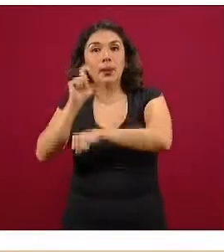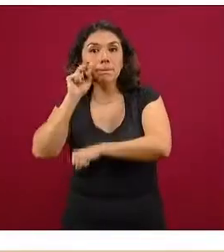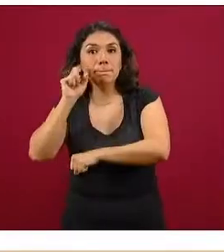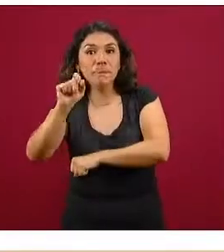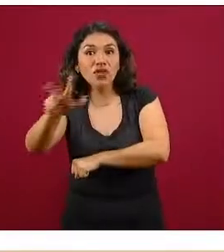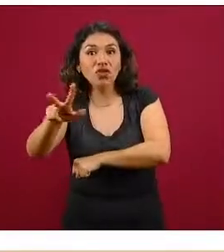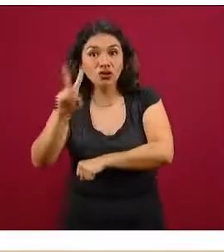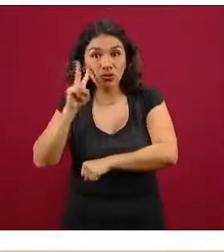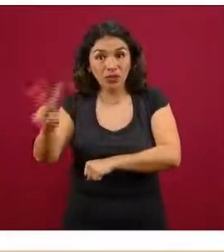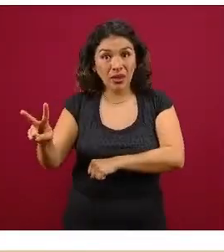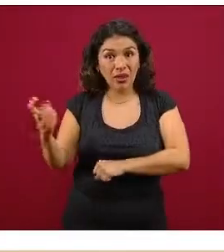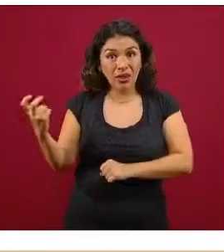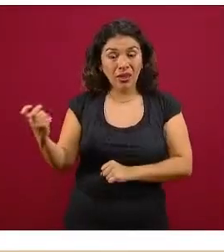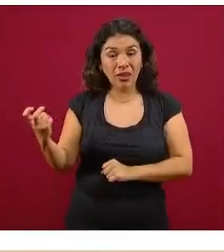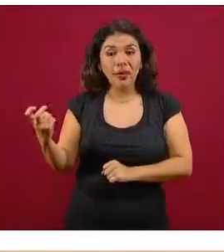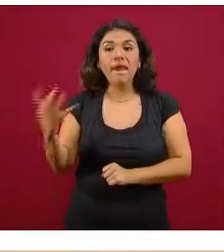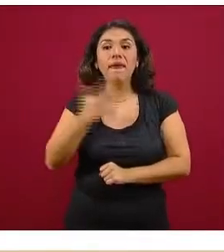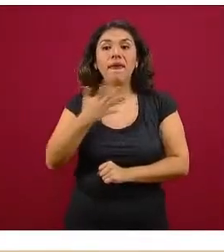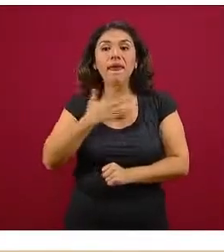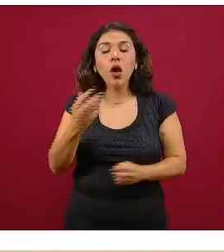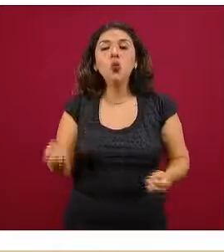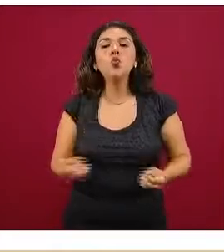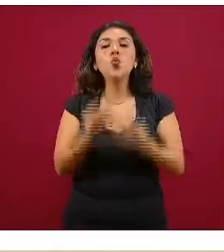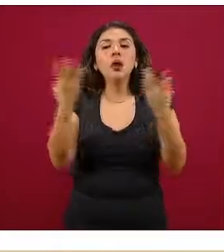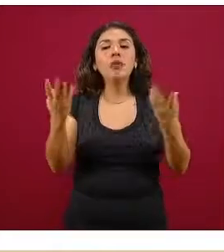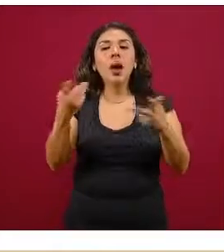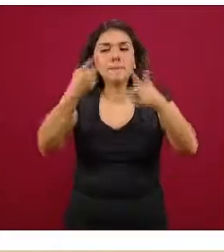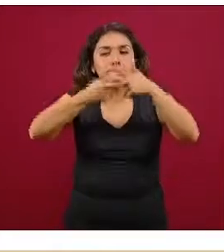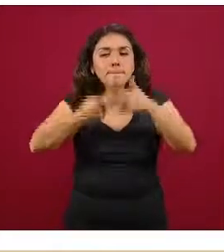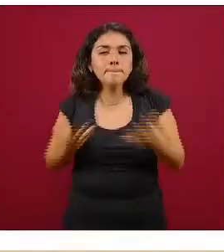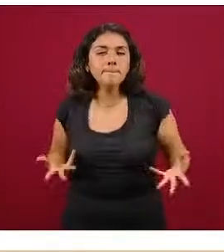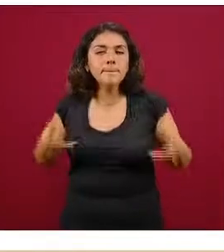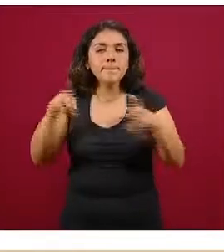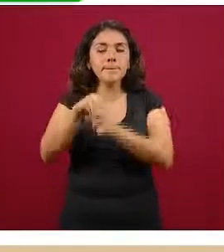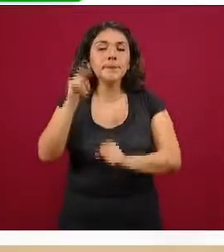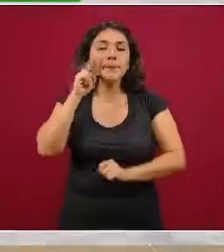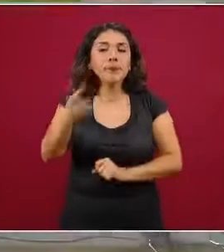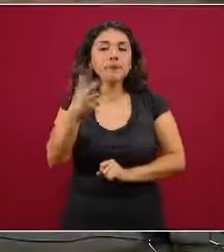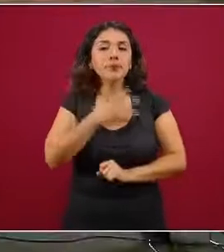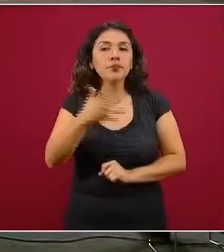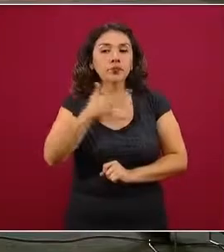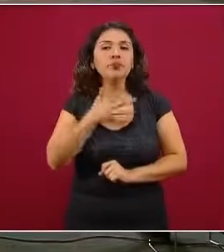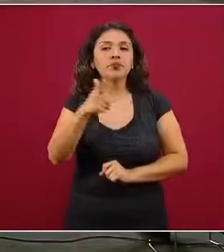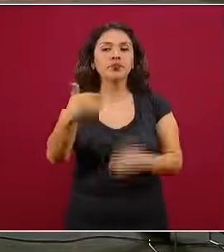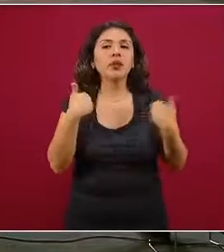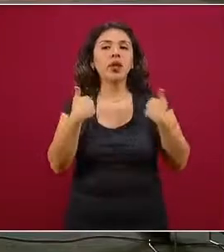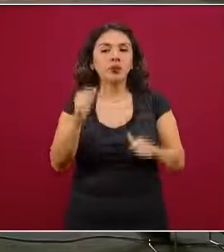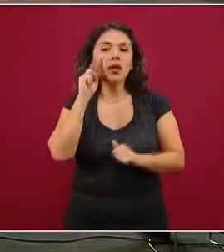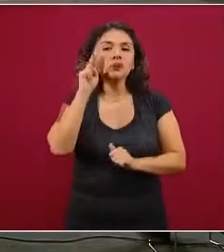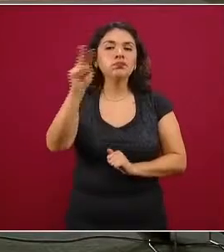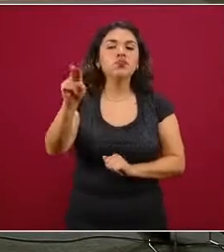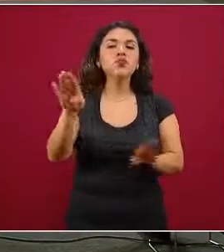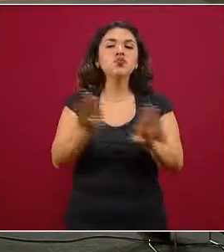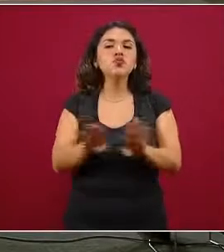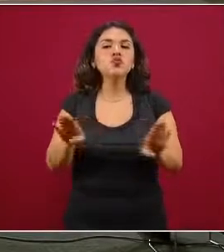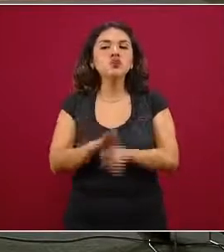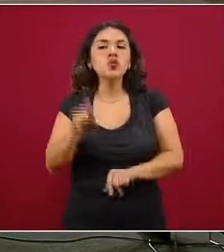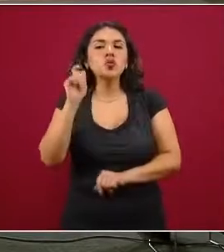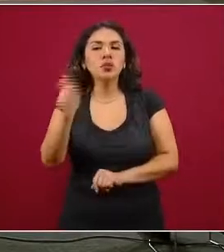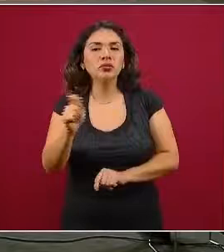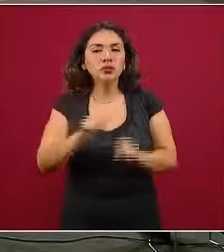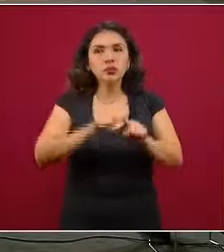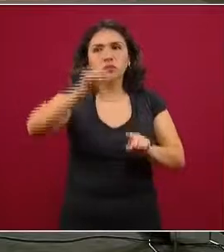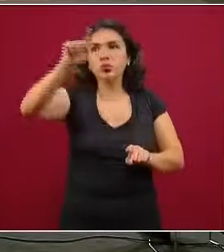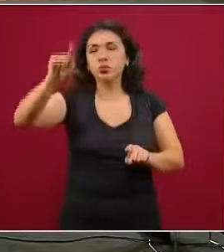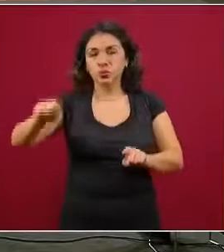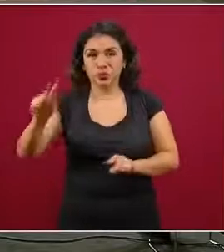a ver la siguiente diapositiva donde están los casos estimados y aquí vemos bastante mejor la gráfica que